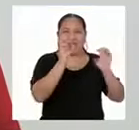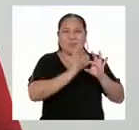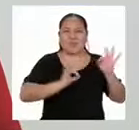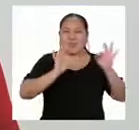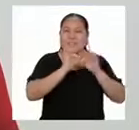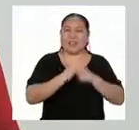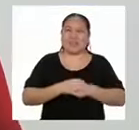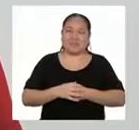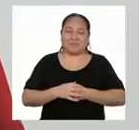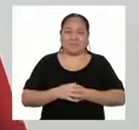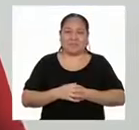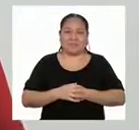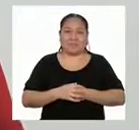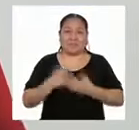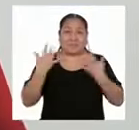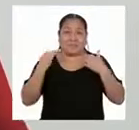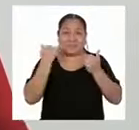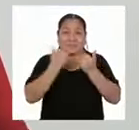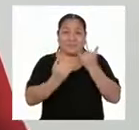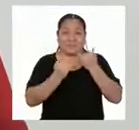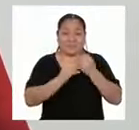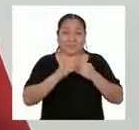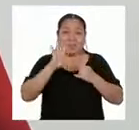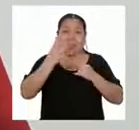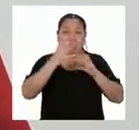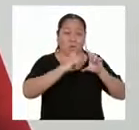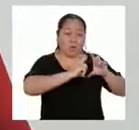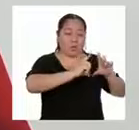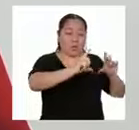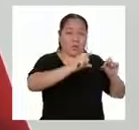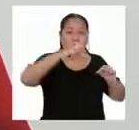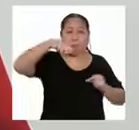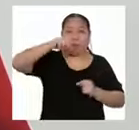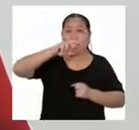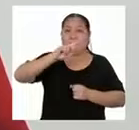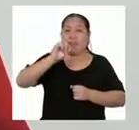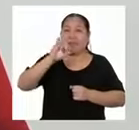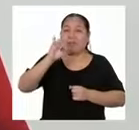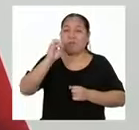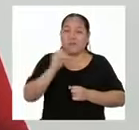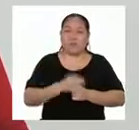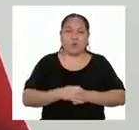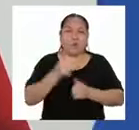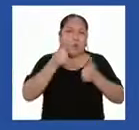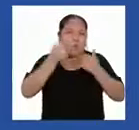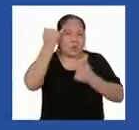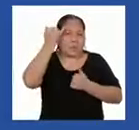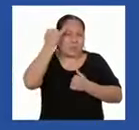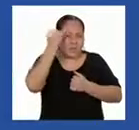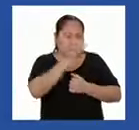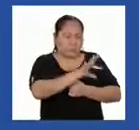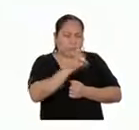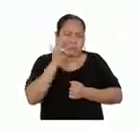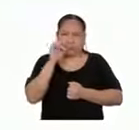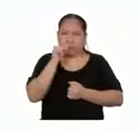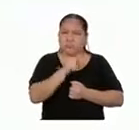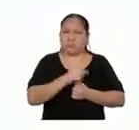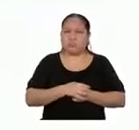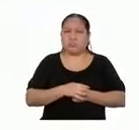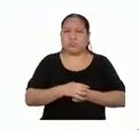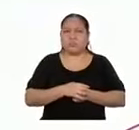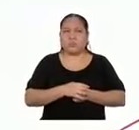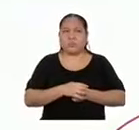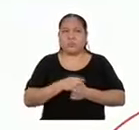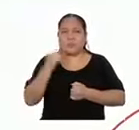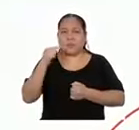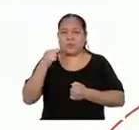que ahora podemos terminar con el cuarto párrafo. ¿Qué idea identificas de él? A lo